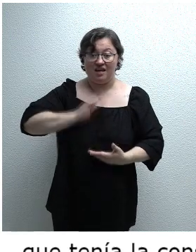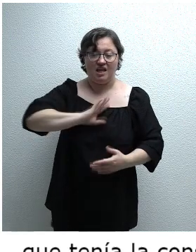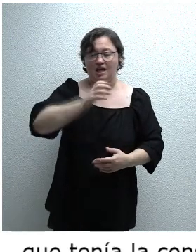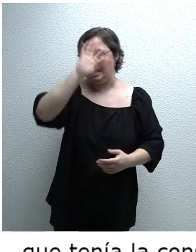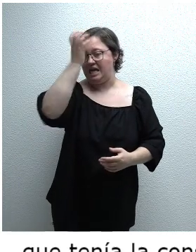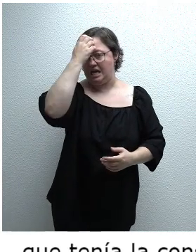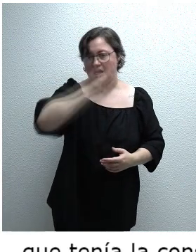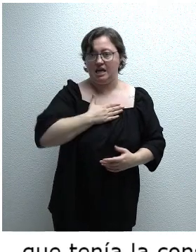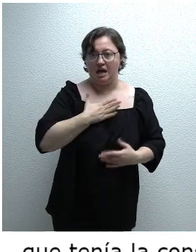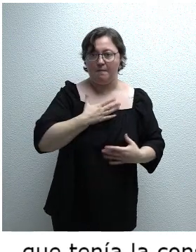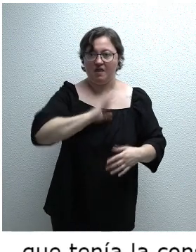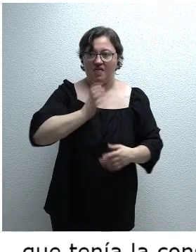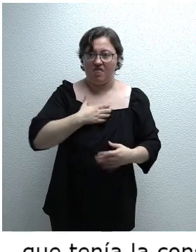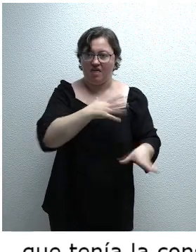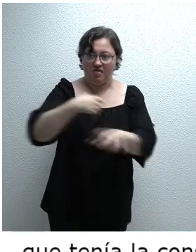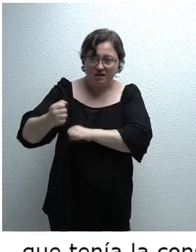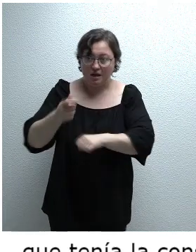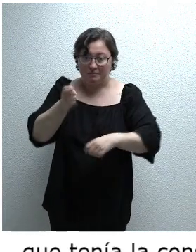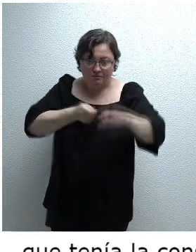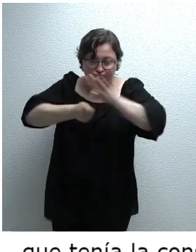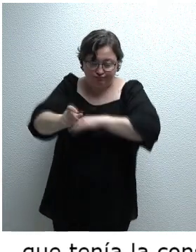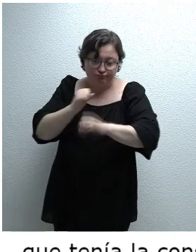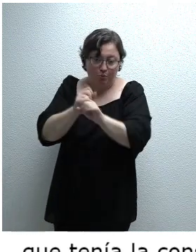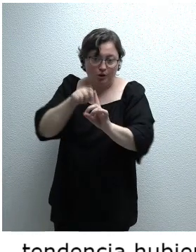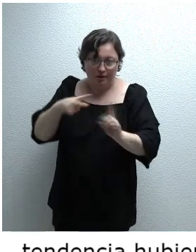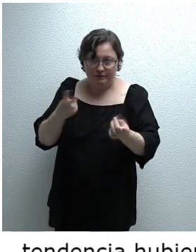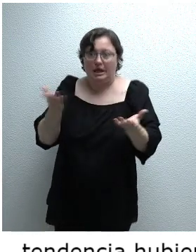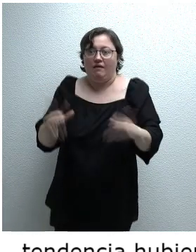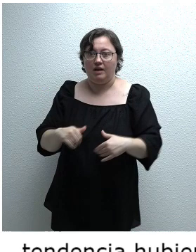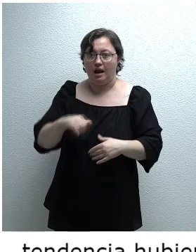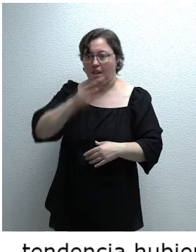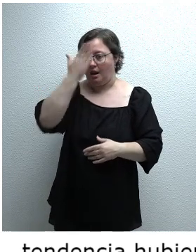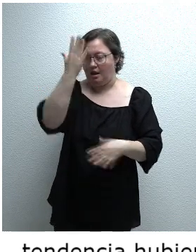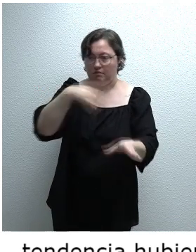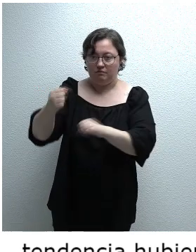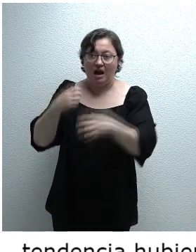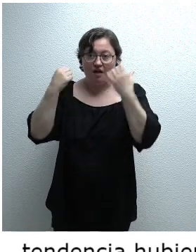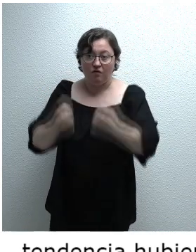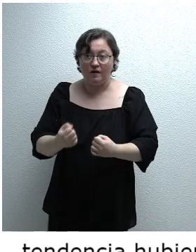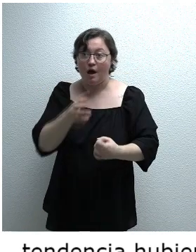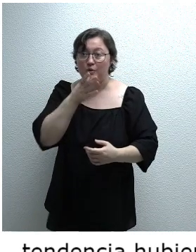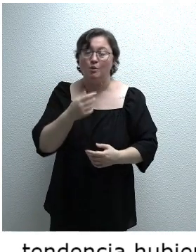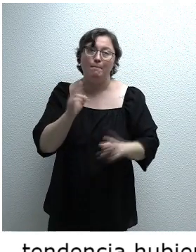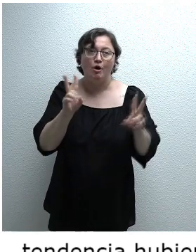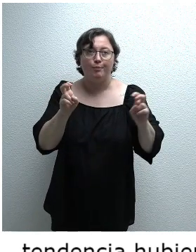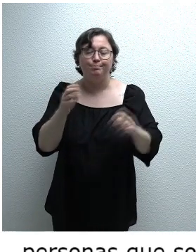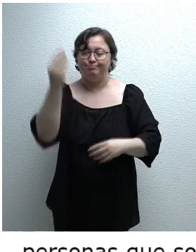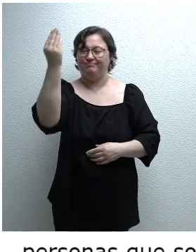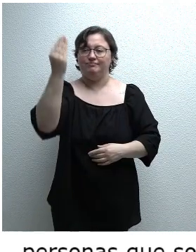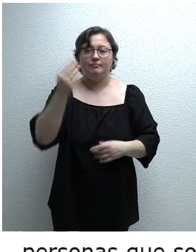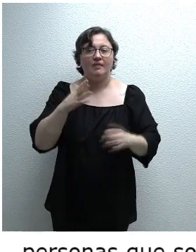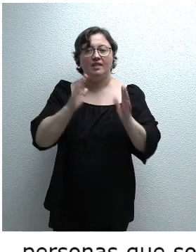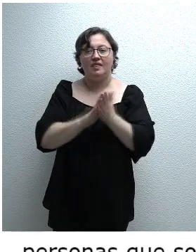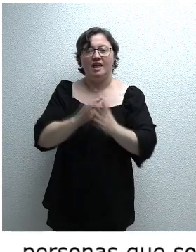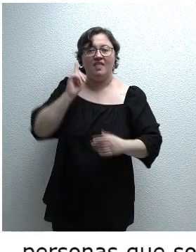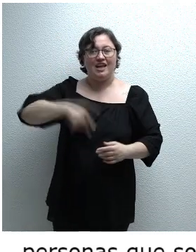todas las personas que solicitaban asistencia desde ese punto de vista. Para evitarlo se acudió un poco a esa ficción de considerar guardador de hecho